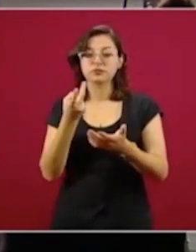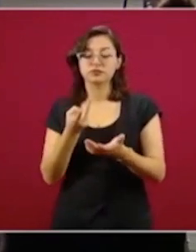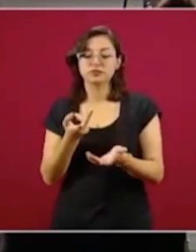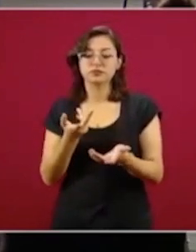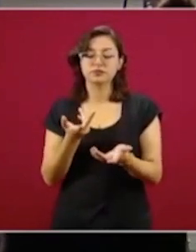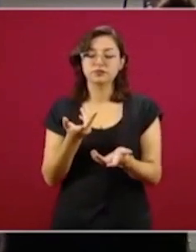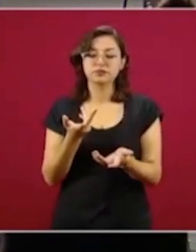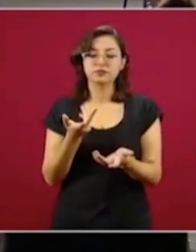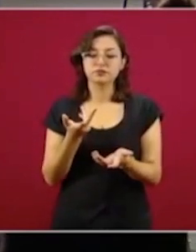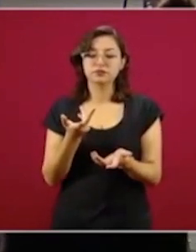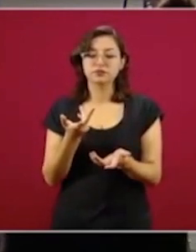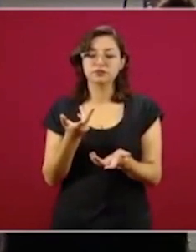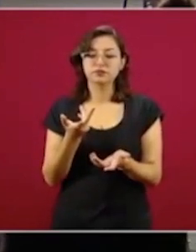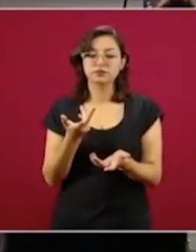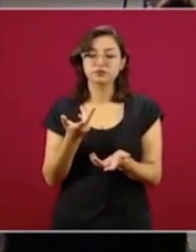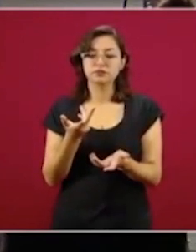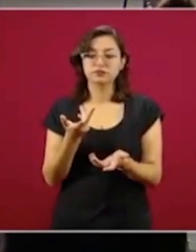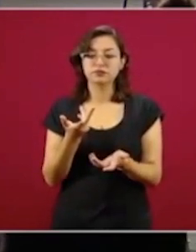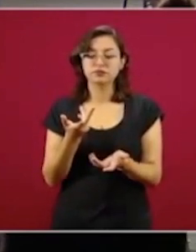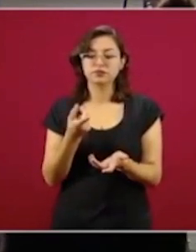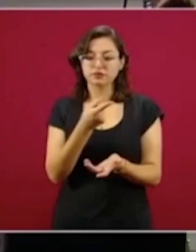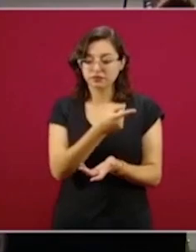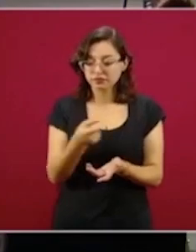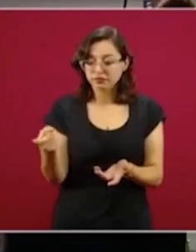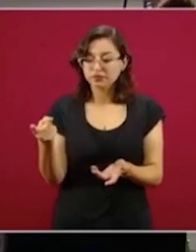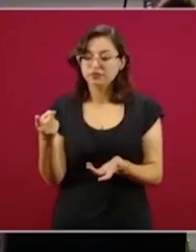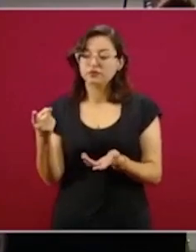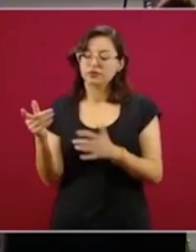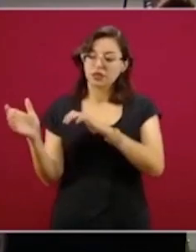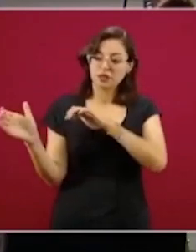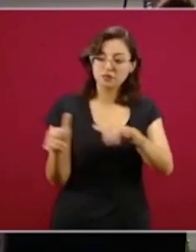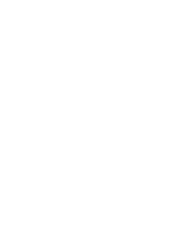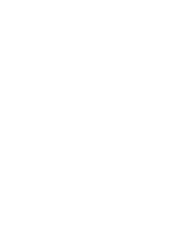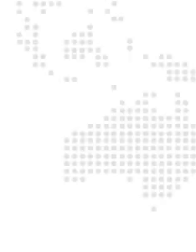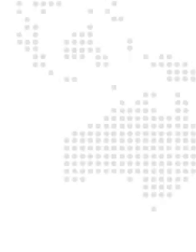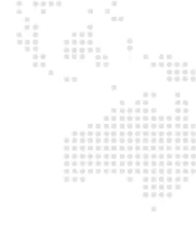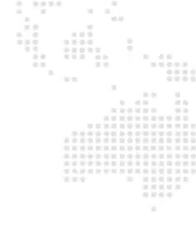mil 500 10 frentes de trabajo